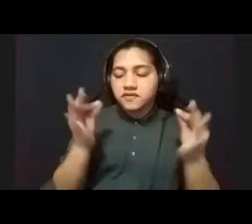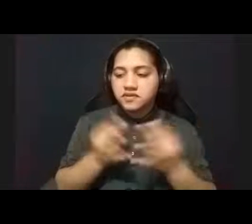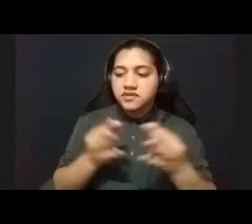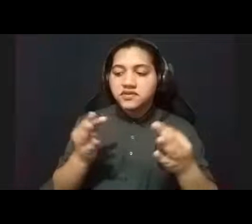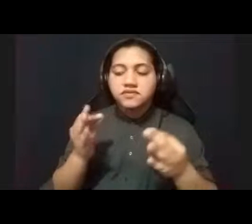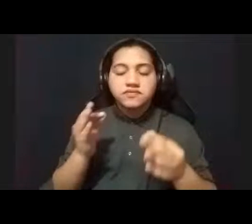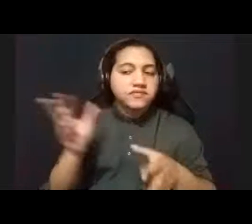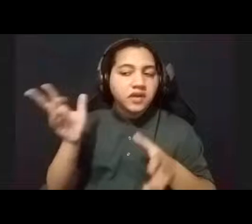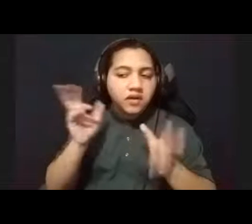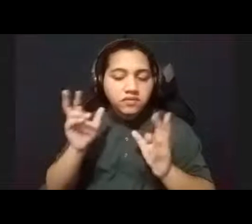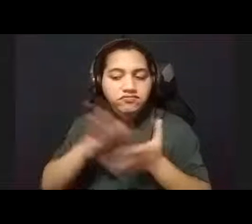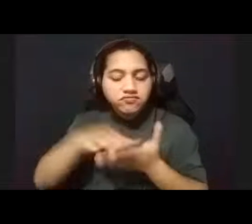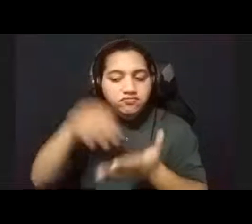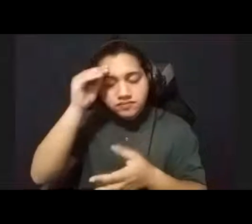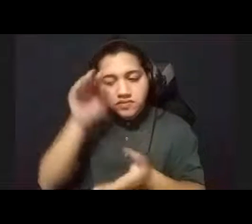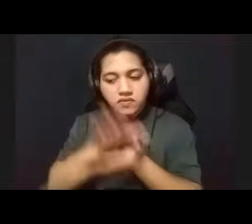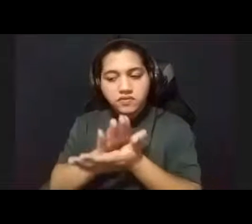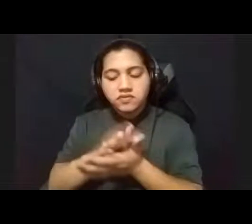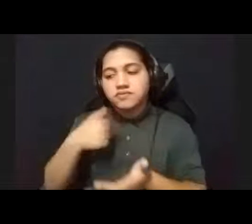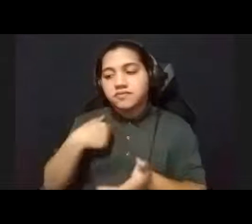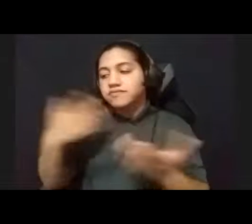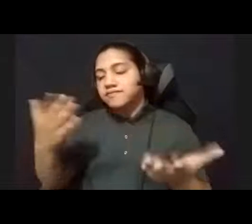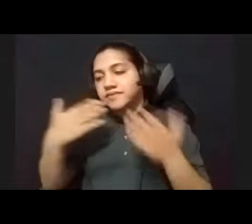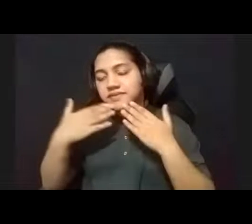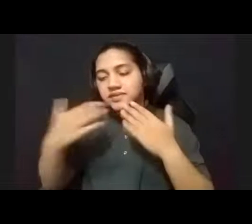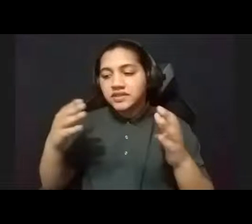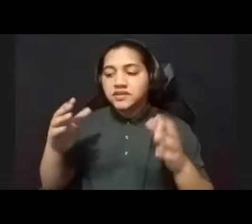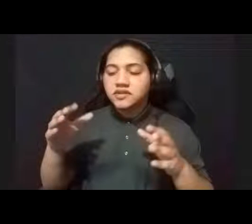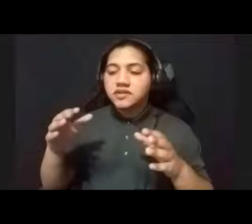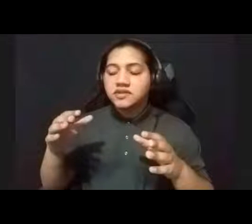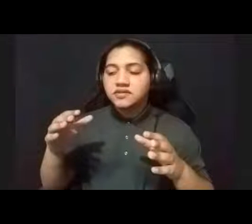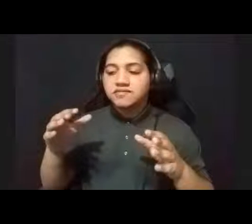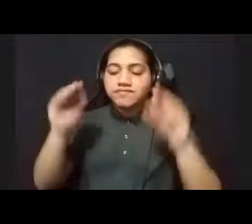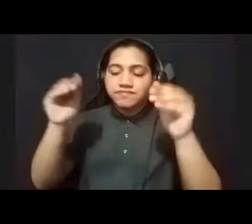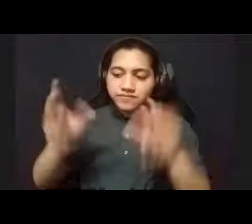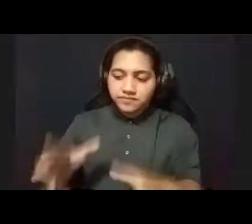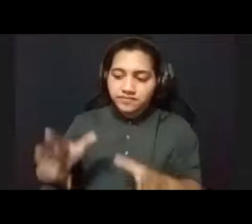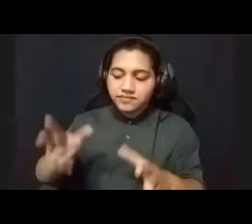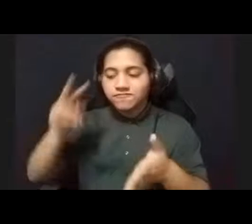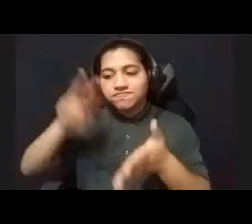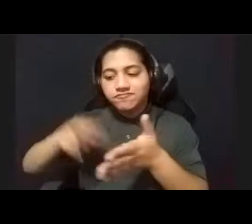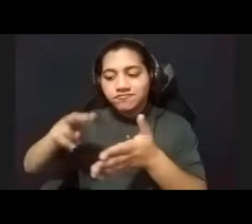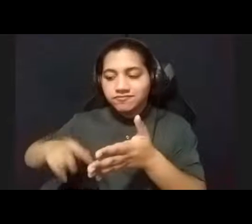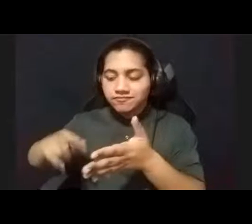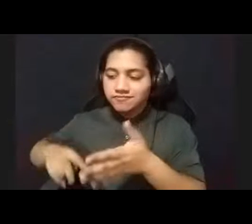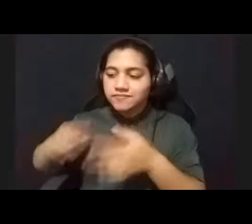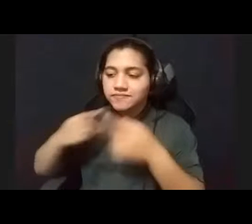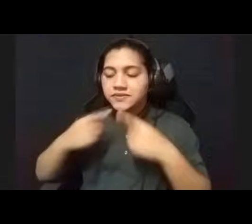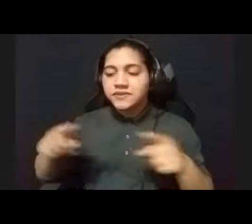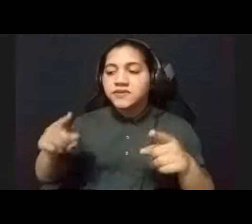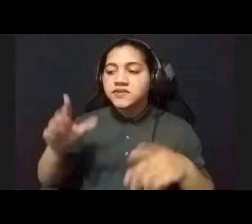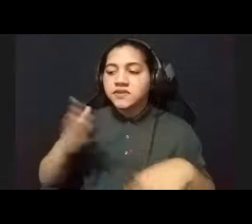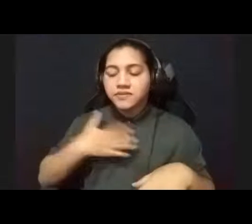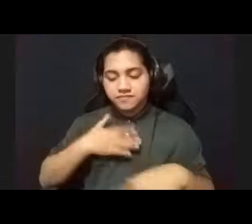escuela gracias a que tuve la suerte de tener maestras que nos deleitaban leyéndonos en voz alta, y que en mi